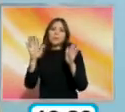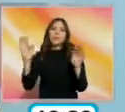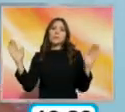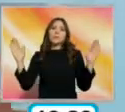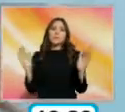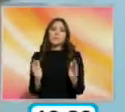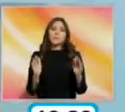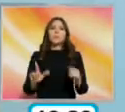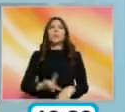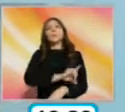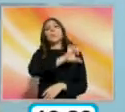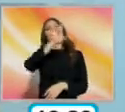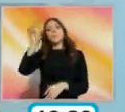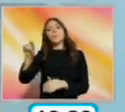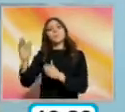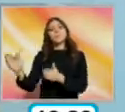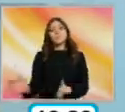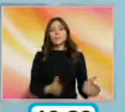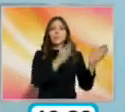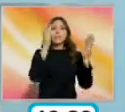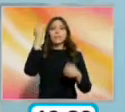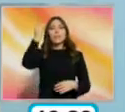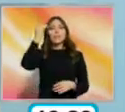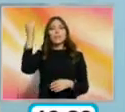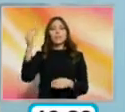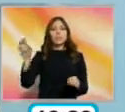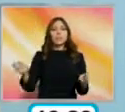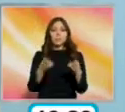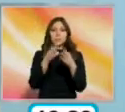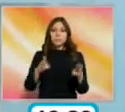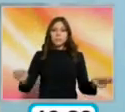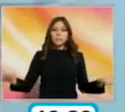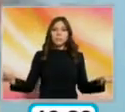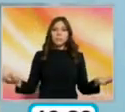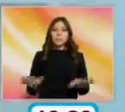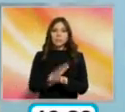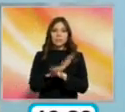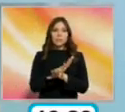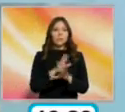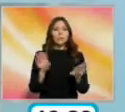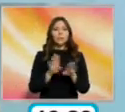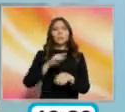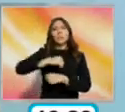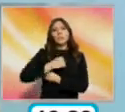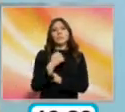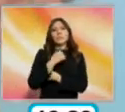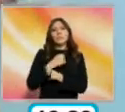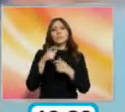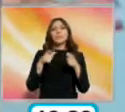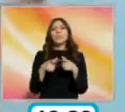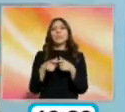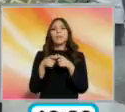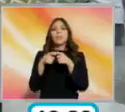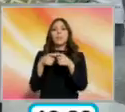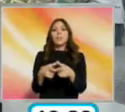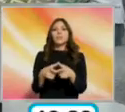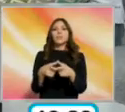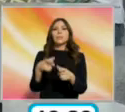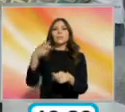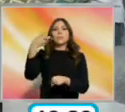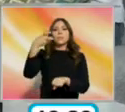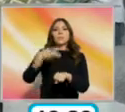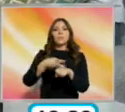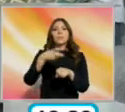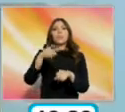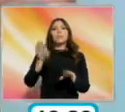reducido. Después pasamos a una época en la cual la música la representábamos en términos de coleccionarla en discos duros.